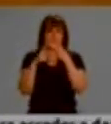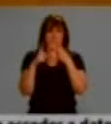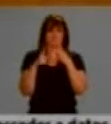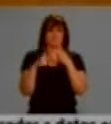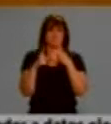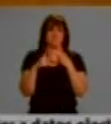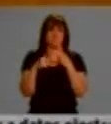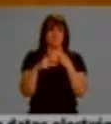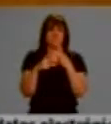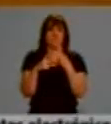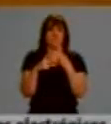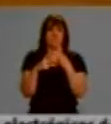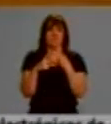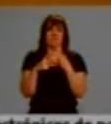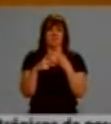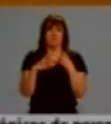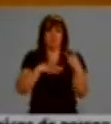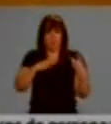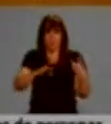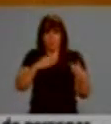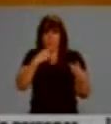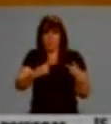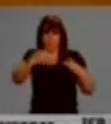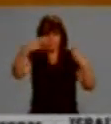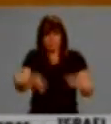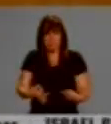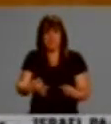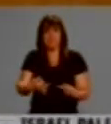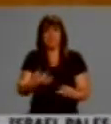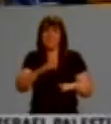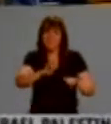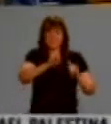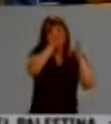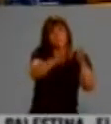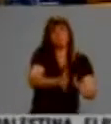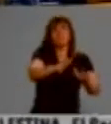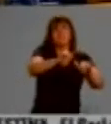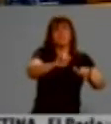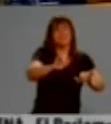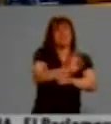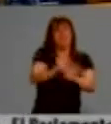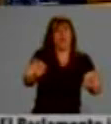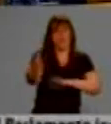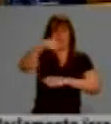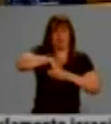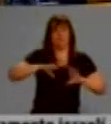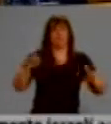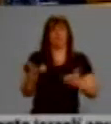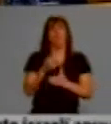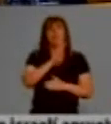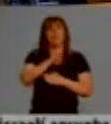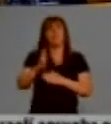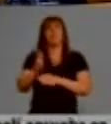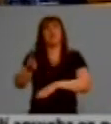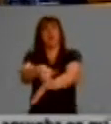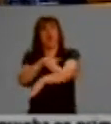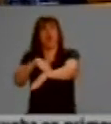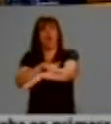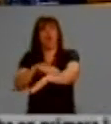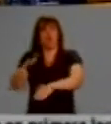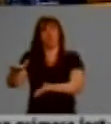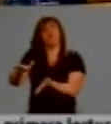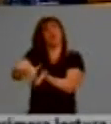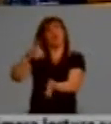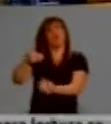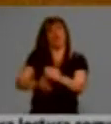Segunda, ¿puede afirmar que ni usted ni nadie del Partido Popular o del Gobierno cobraron